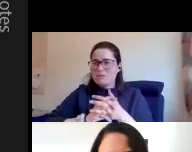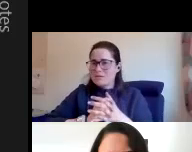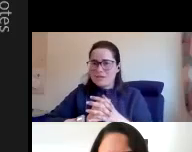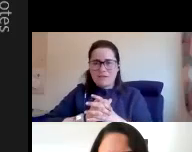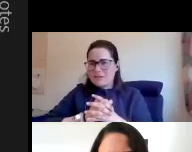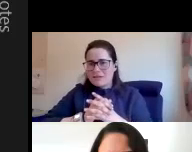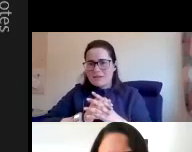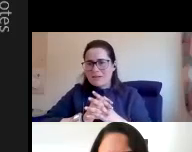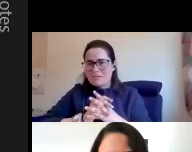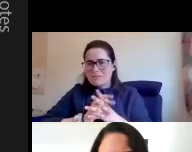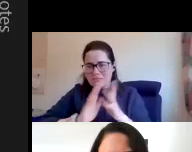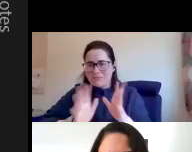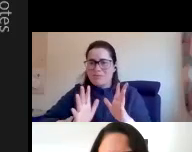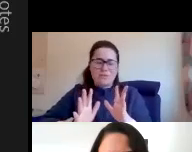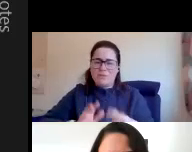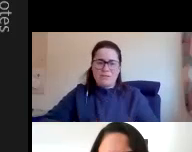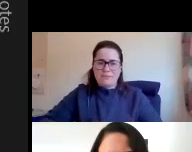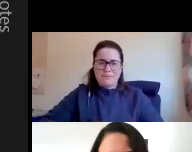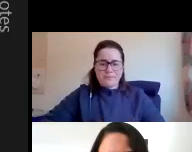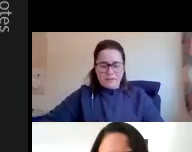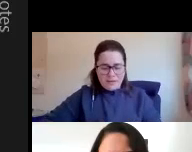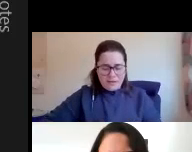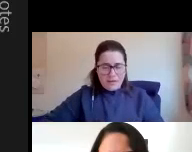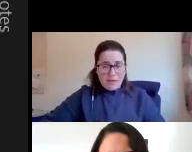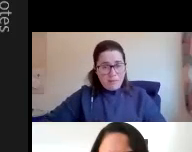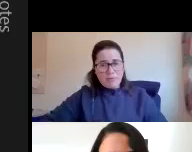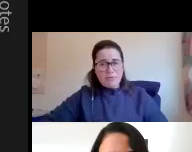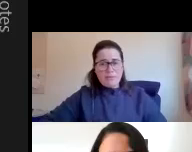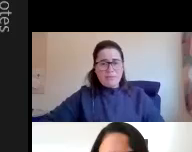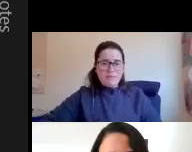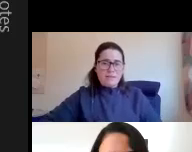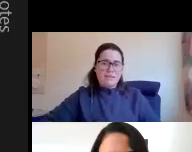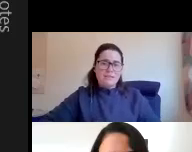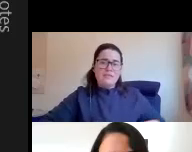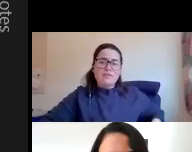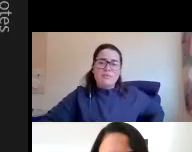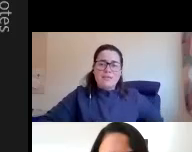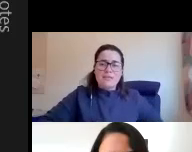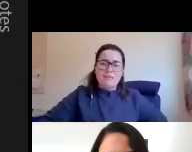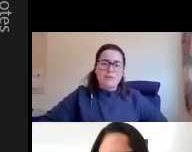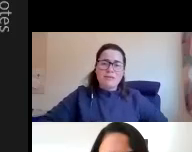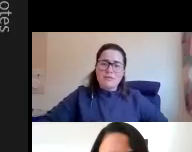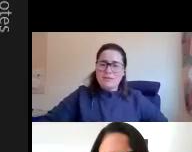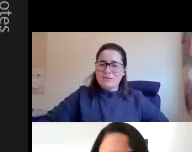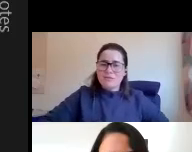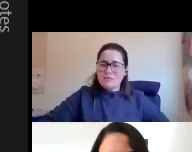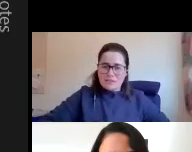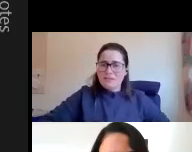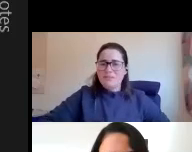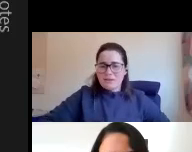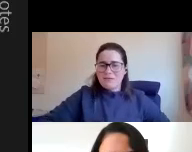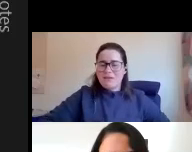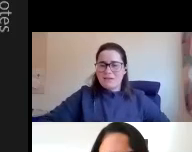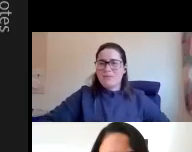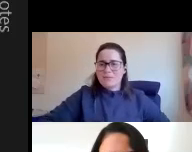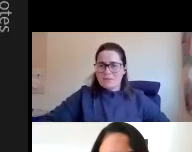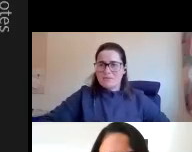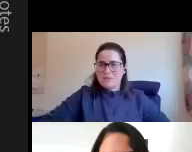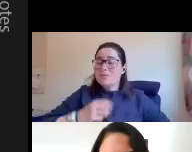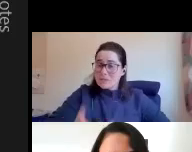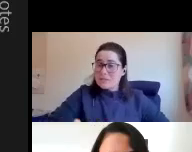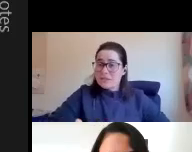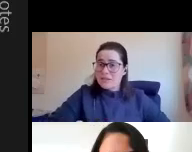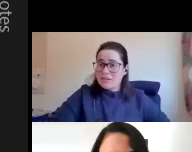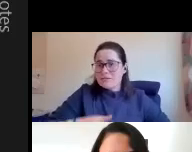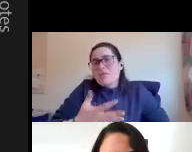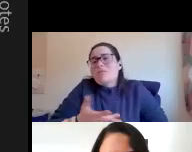pero eso se requiere de mucha inversión. Y por último, las acciones tomadas al momento no han sido suficientes para revertir el proceso.